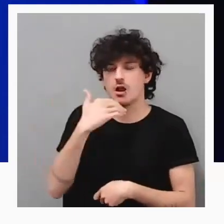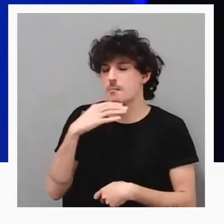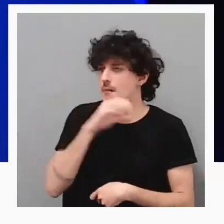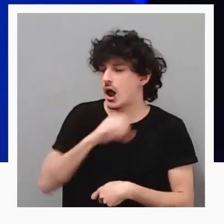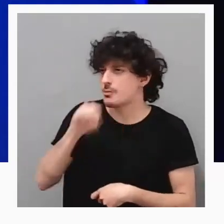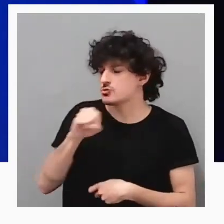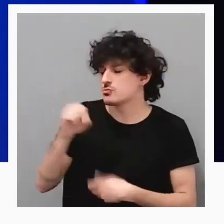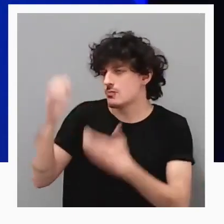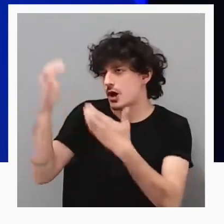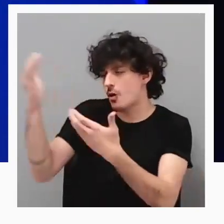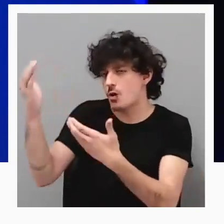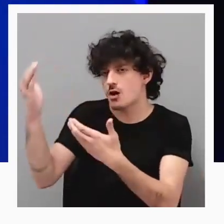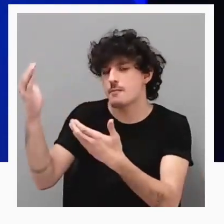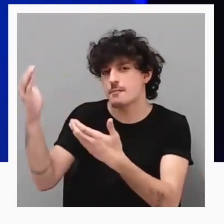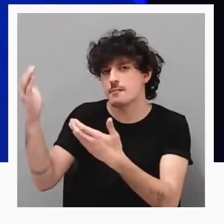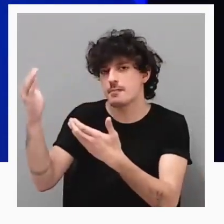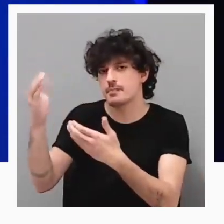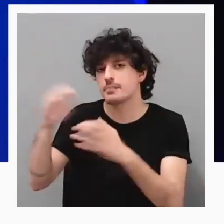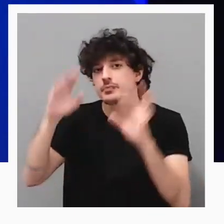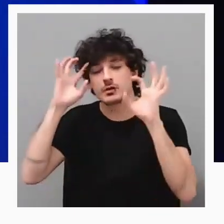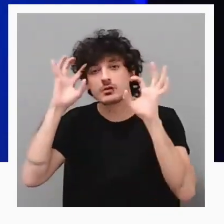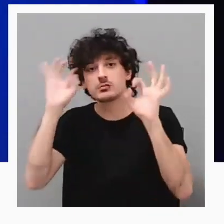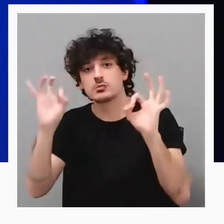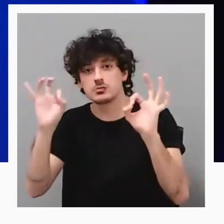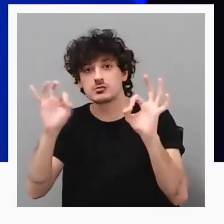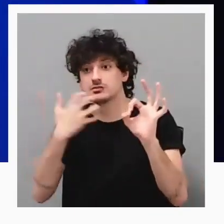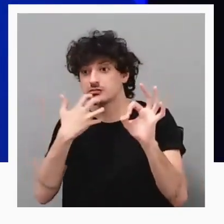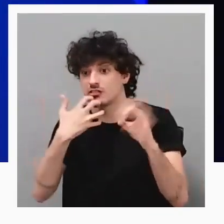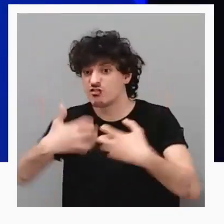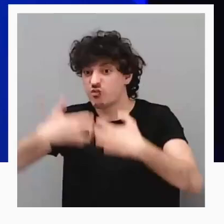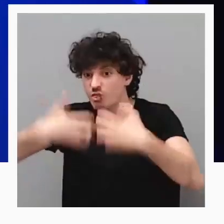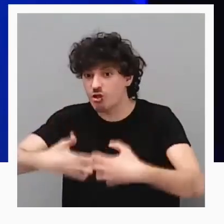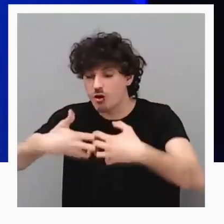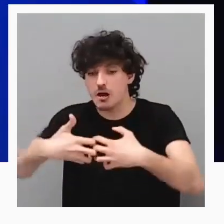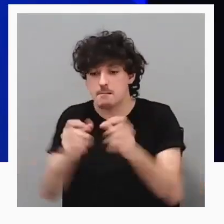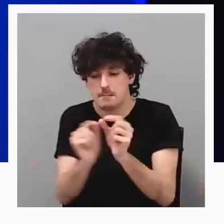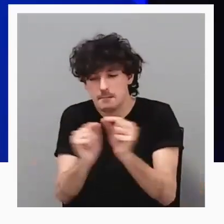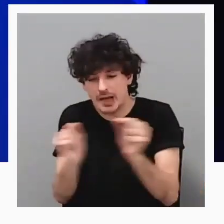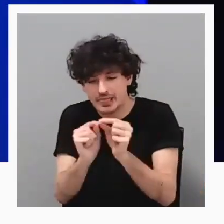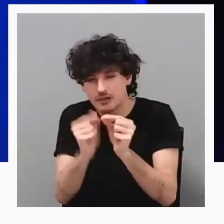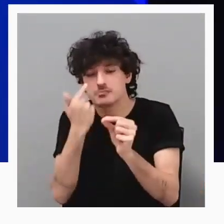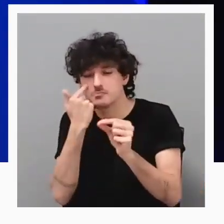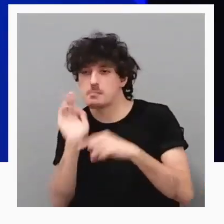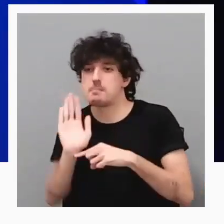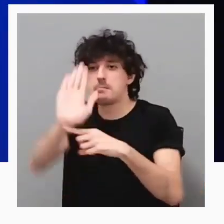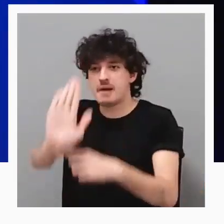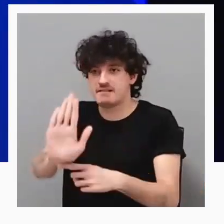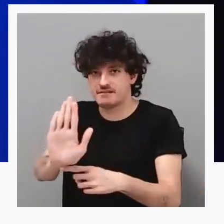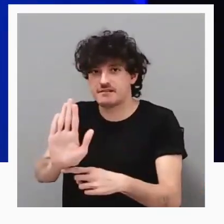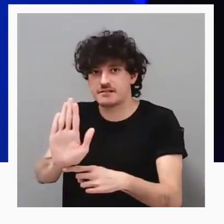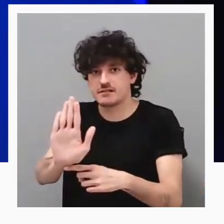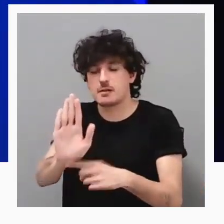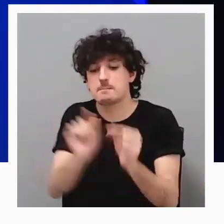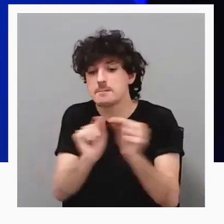enhorabuena y evidentemente lo que funciona hay que medirlo y mostrarlo. Esto funciona, hay que medirlo para comprobarlo